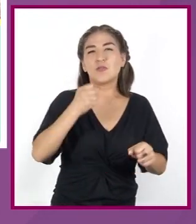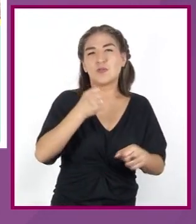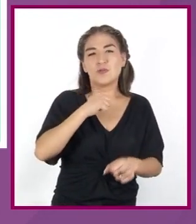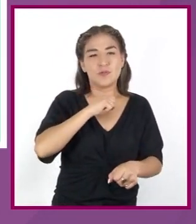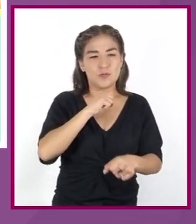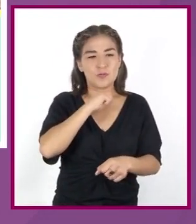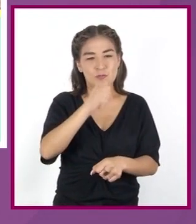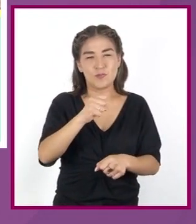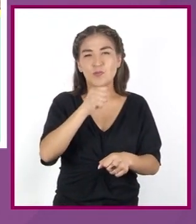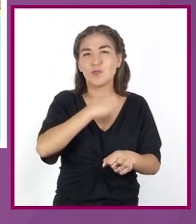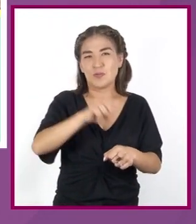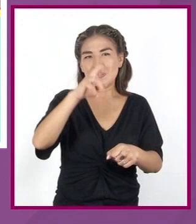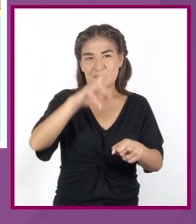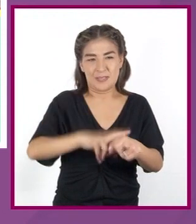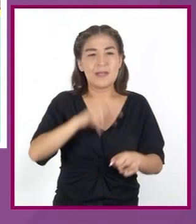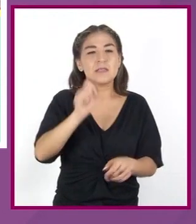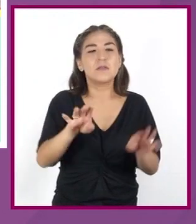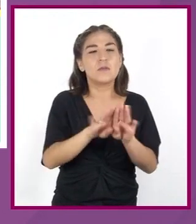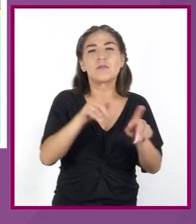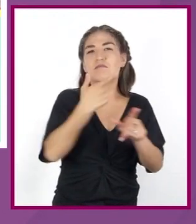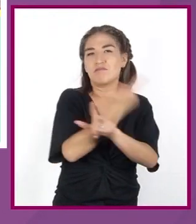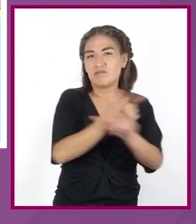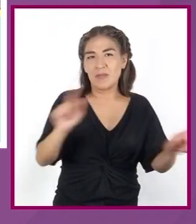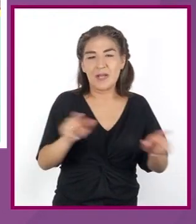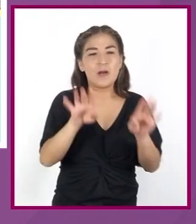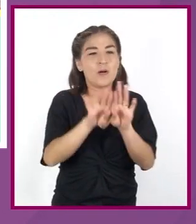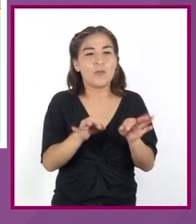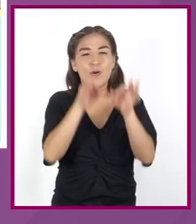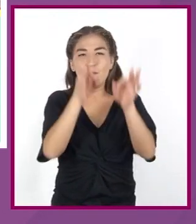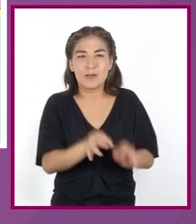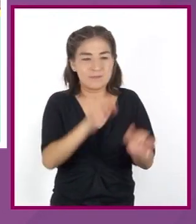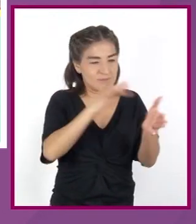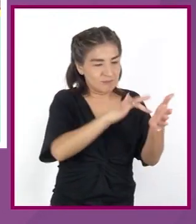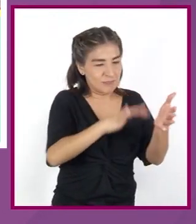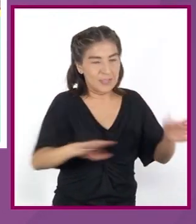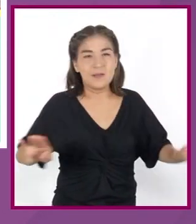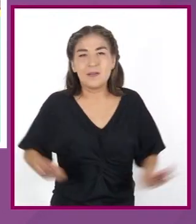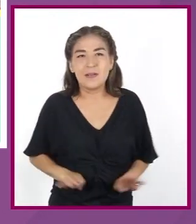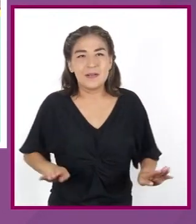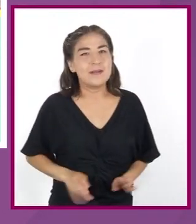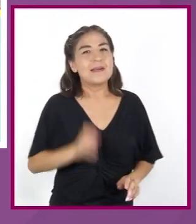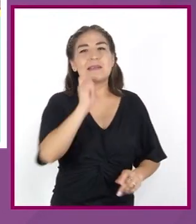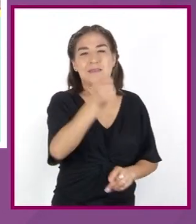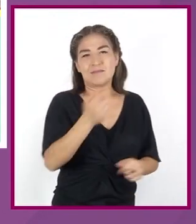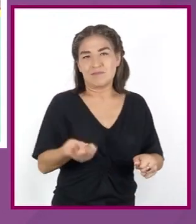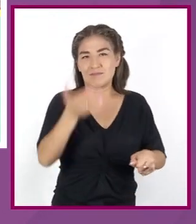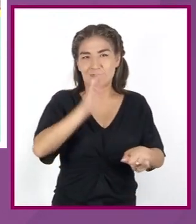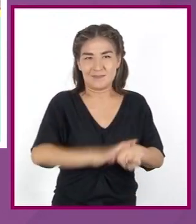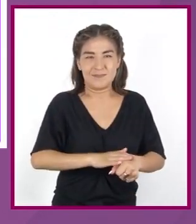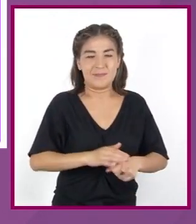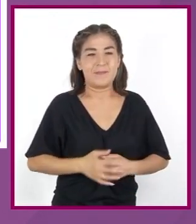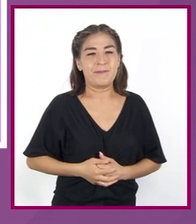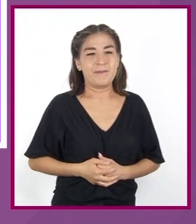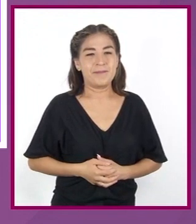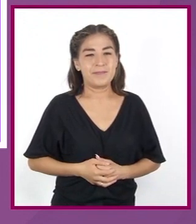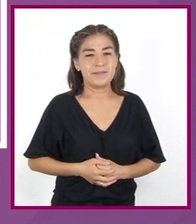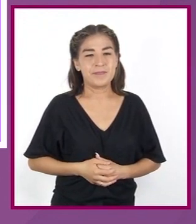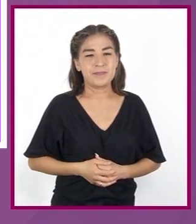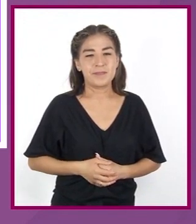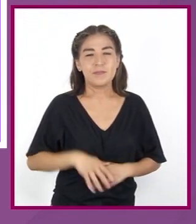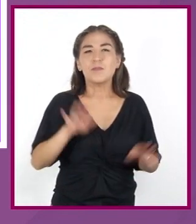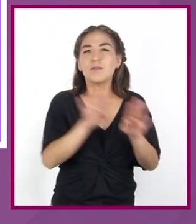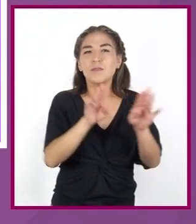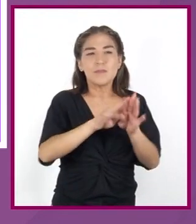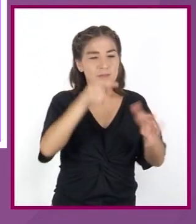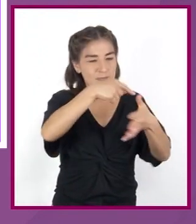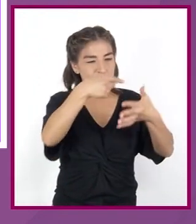liberalización. El estilo formal es característico de los documentos legales y administrativos. Predomina el